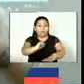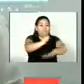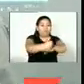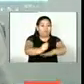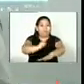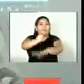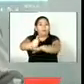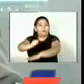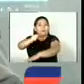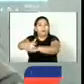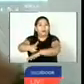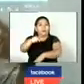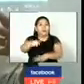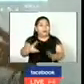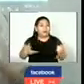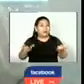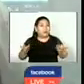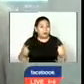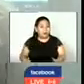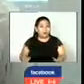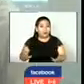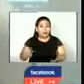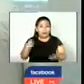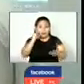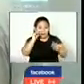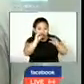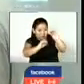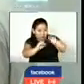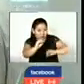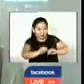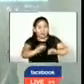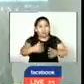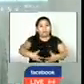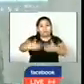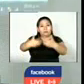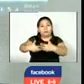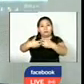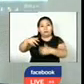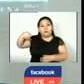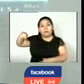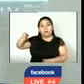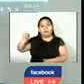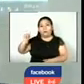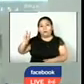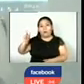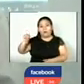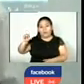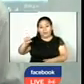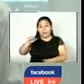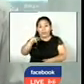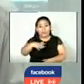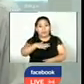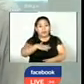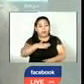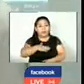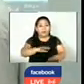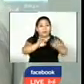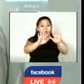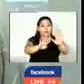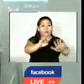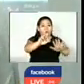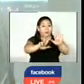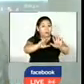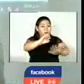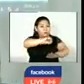de todo lo que es el esquema de las pavas tenemos una obra hidráulica con el 98%